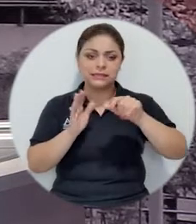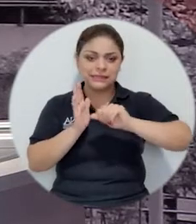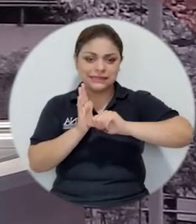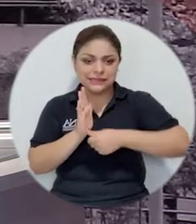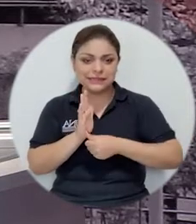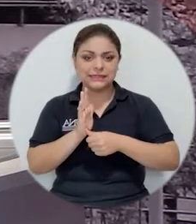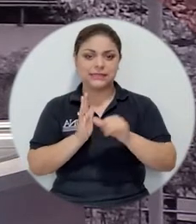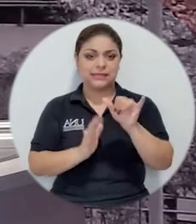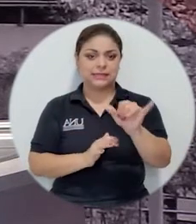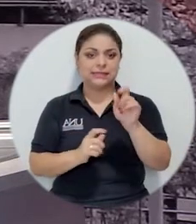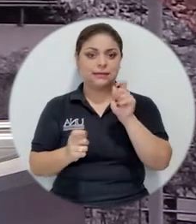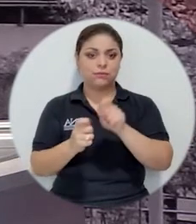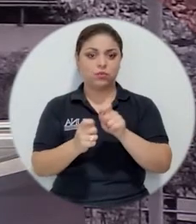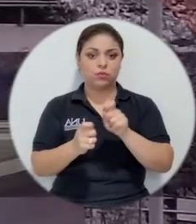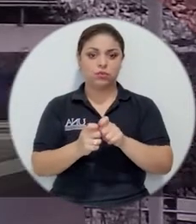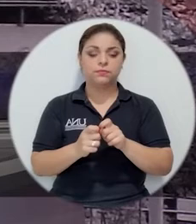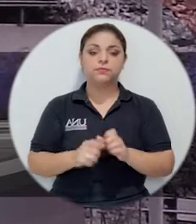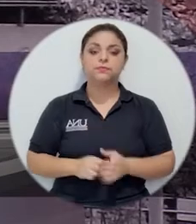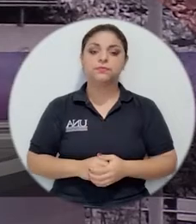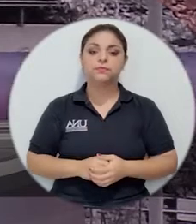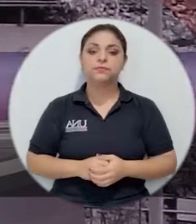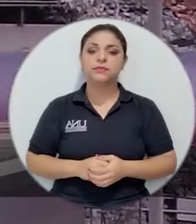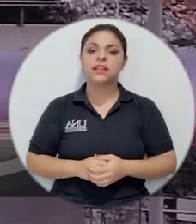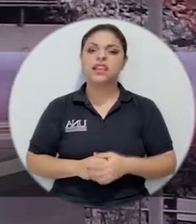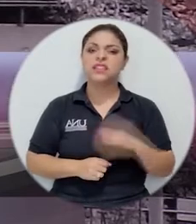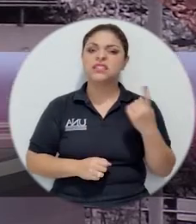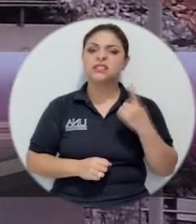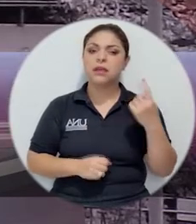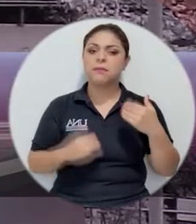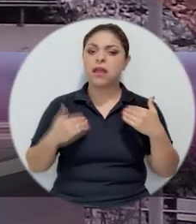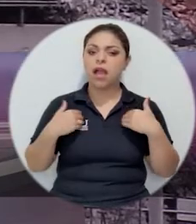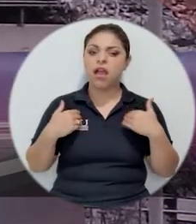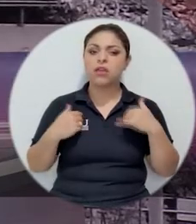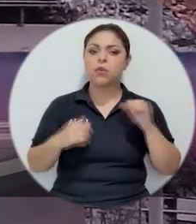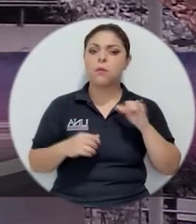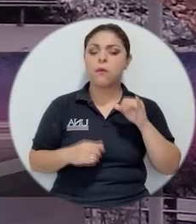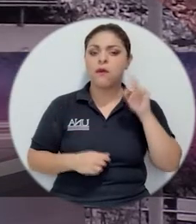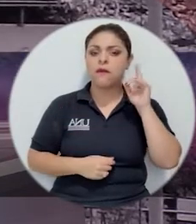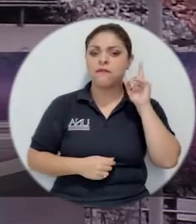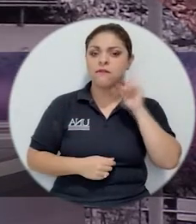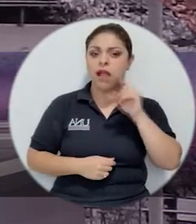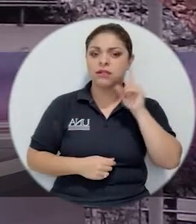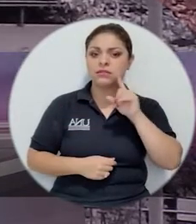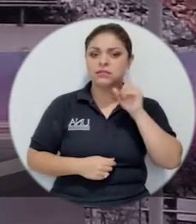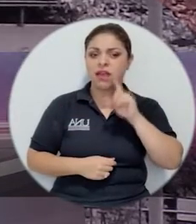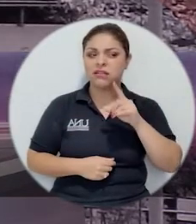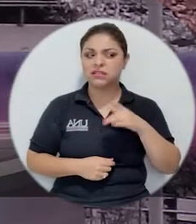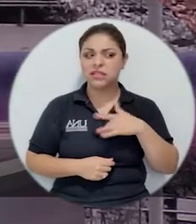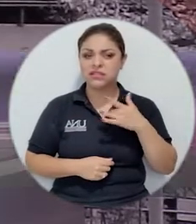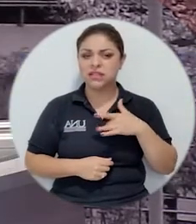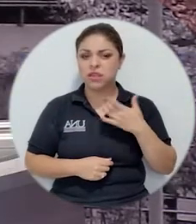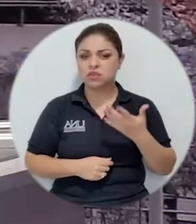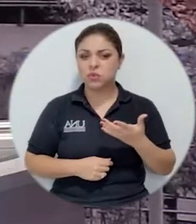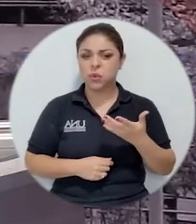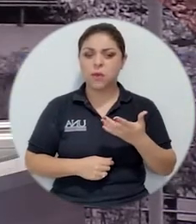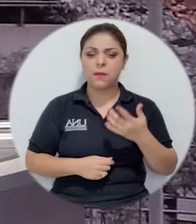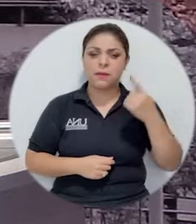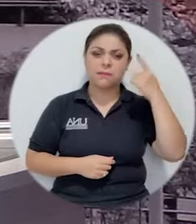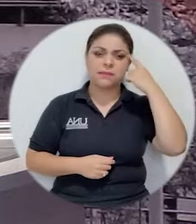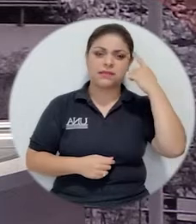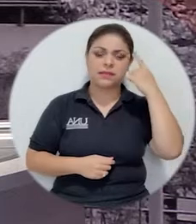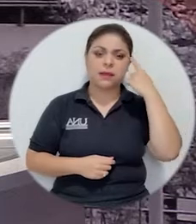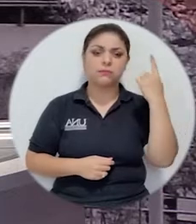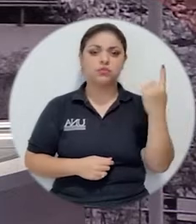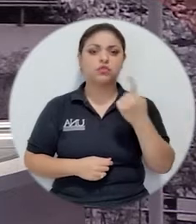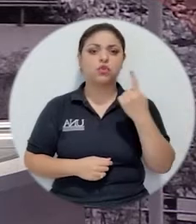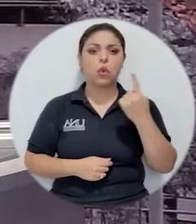usted mencionaba. Tendemos a tener una falsa sensación relacionada con la seguridad de que solo tiene que ver con conflicto bélico.